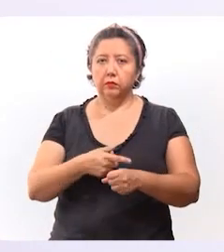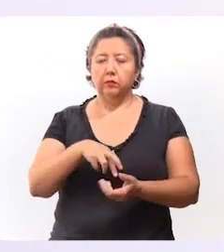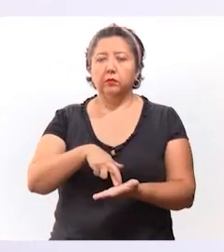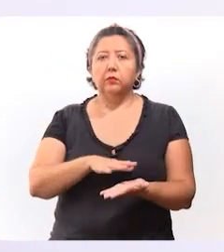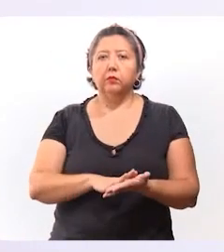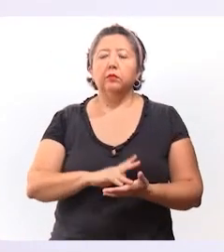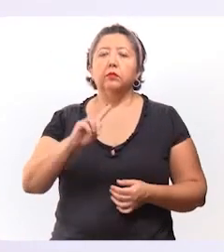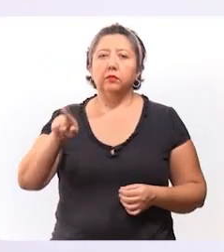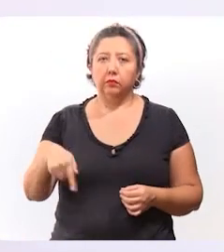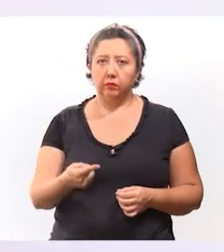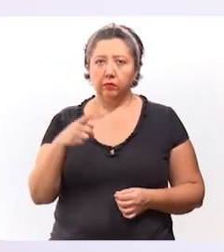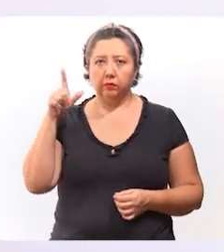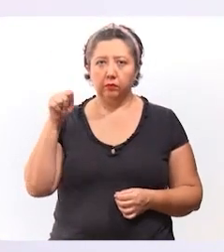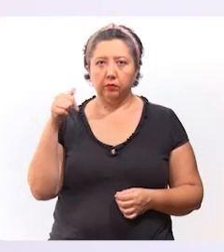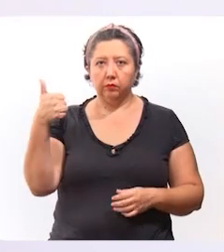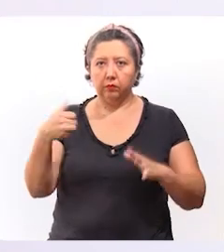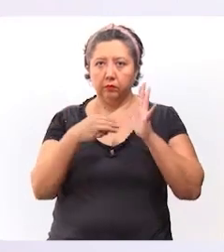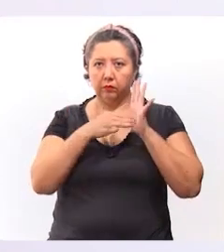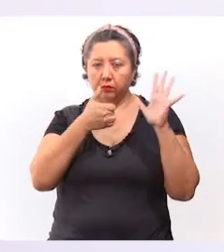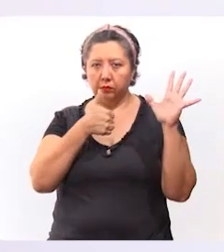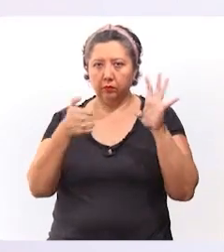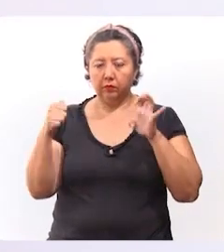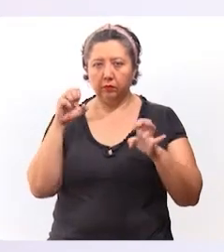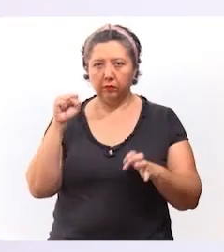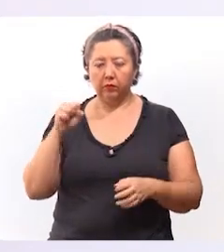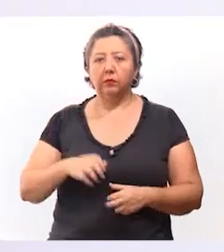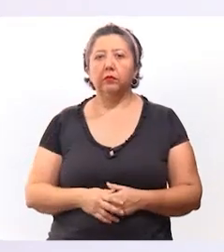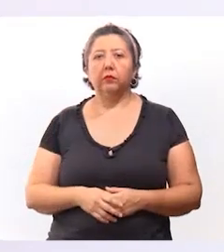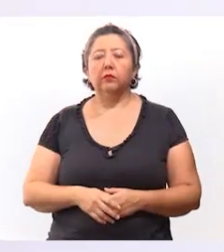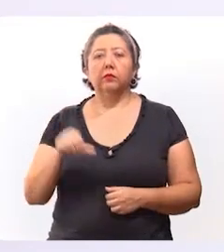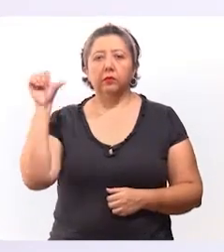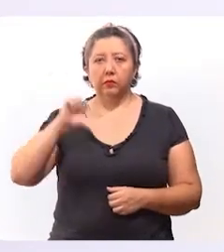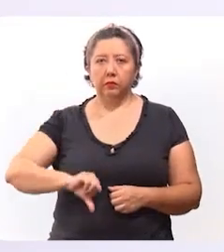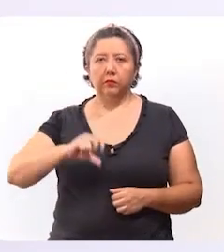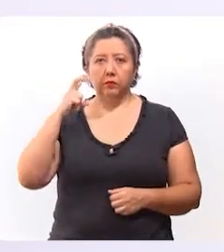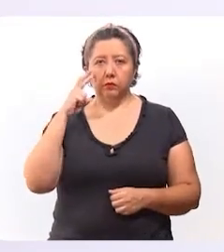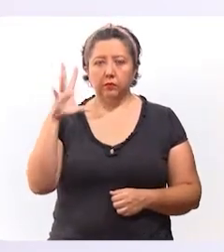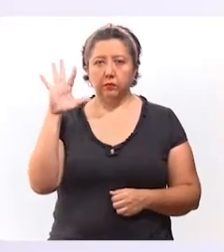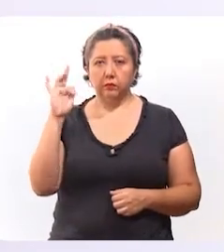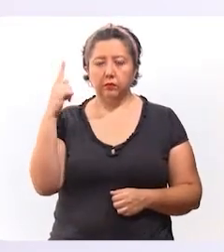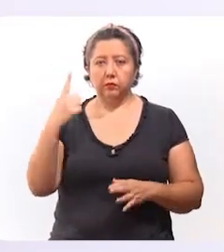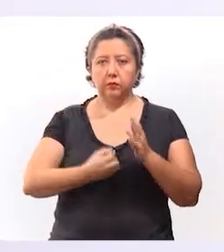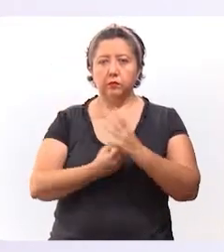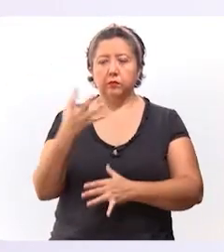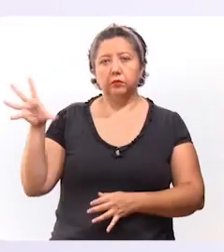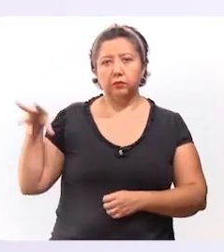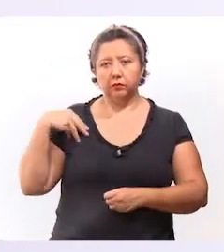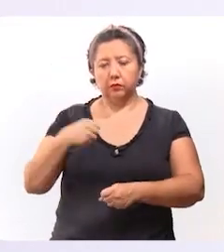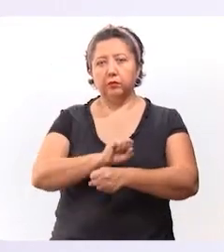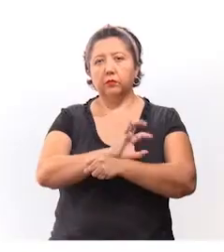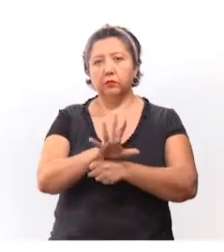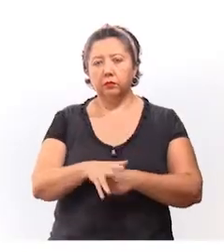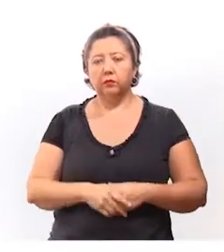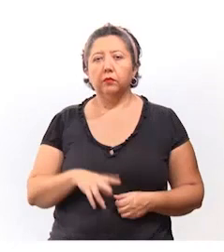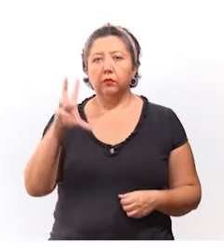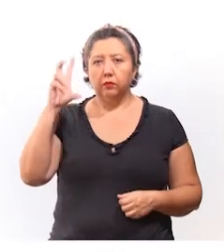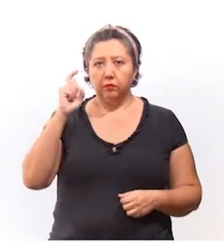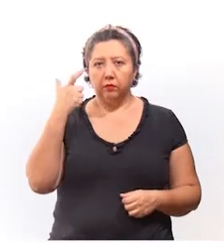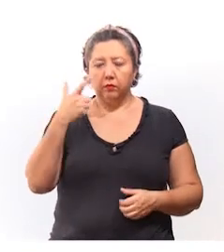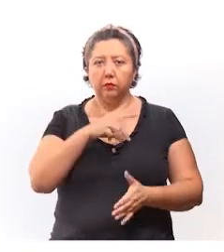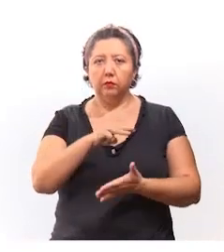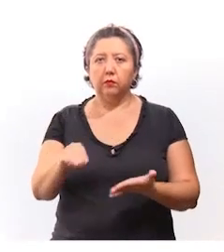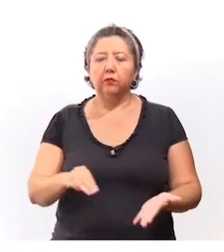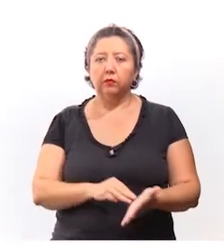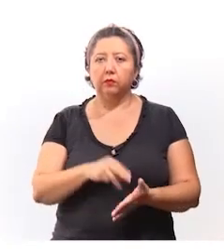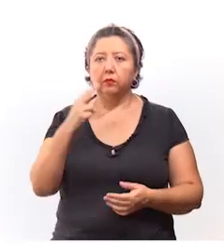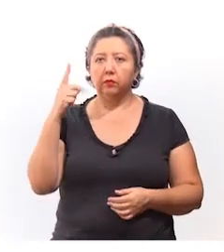contagios registrados, que es de 76.660. Hoy se detectaron 41 nuevos contagios de coronavirus, 37 en